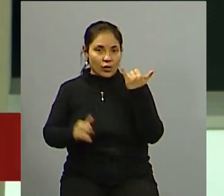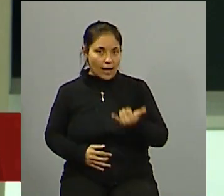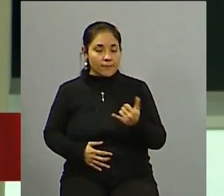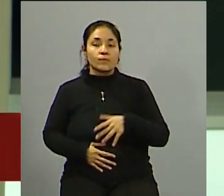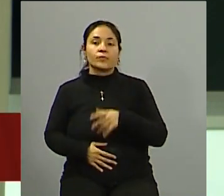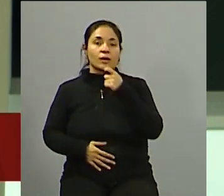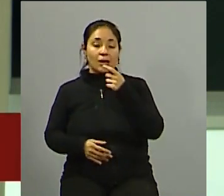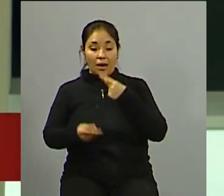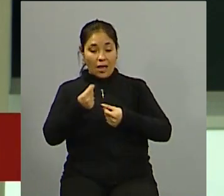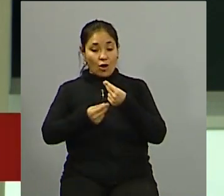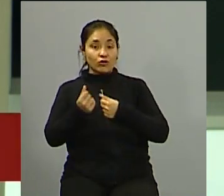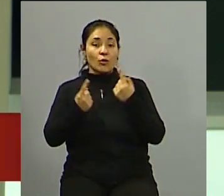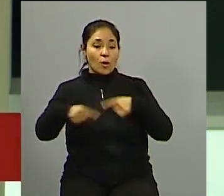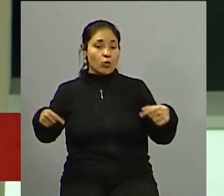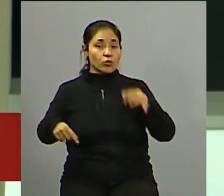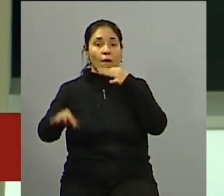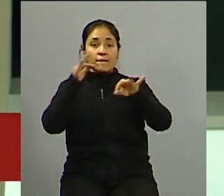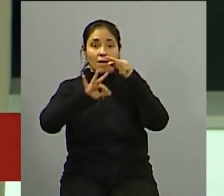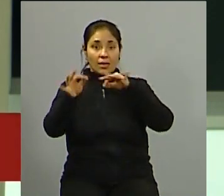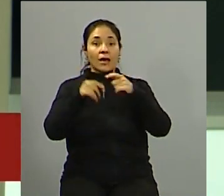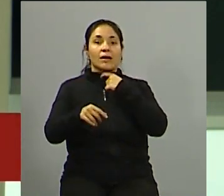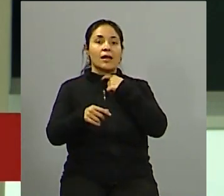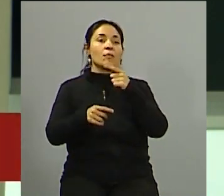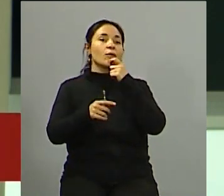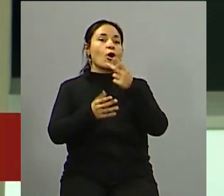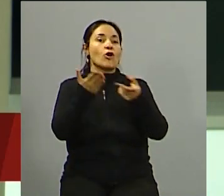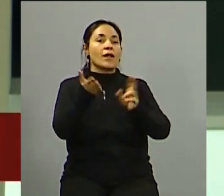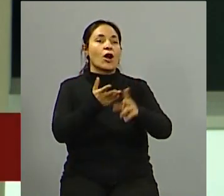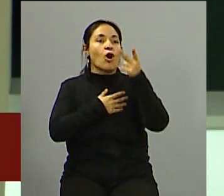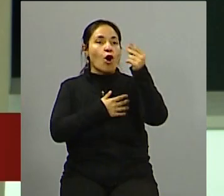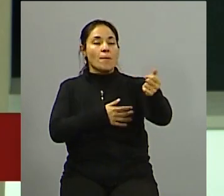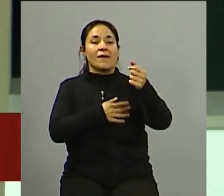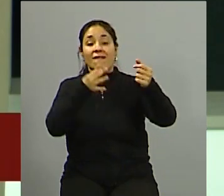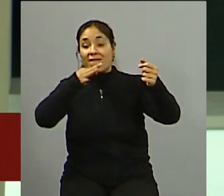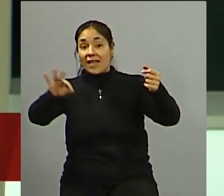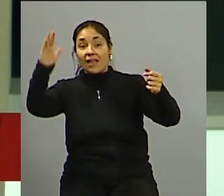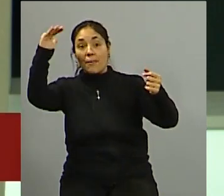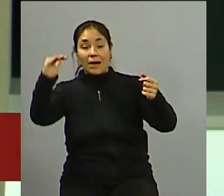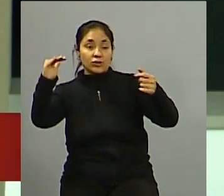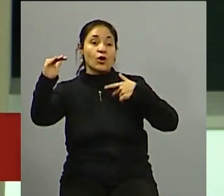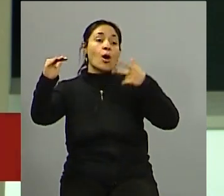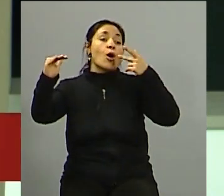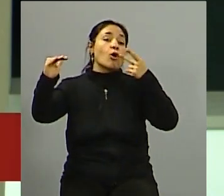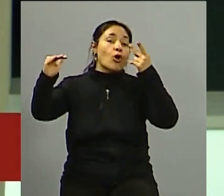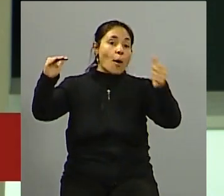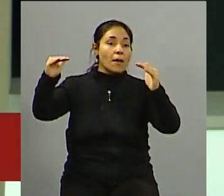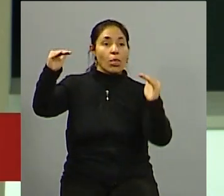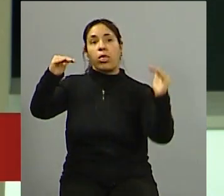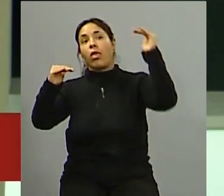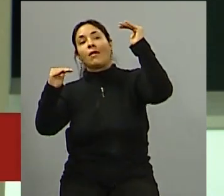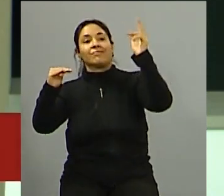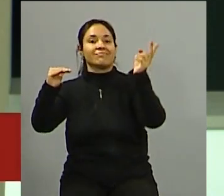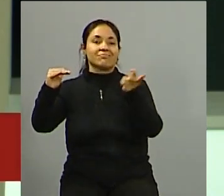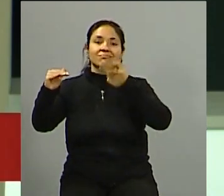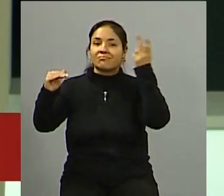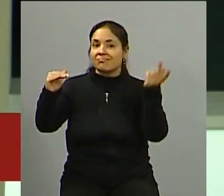un negocio y vendés productos, vos querés después reponerlo a un precio más bajo del que vendiste. Pues si vos vendés a 100 y después cuando vas a reponer te sale 110,